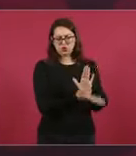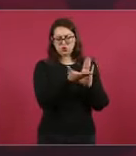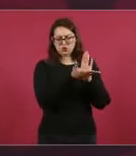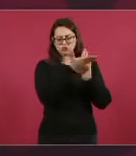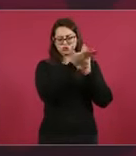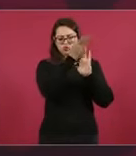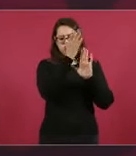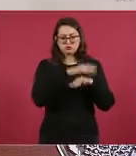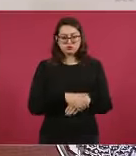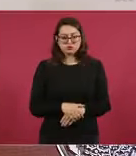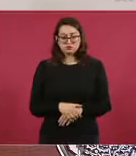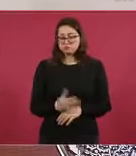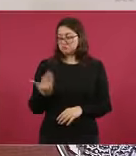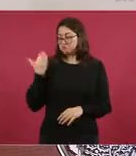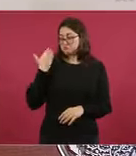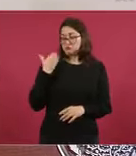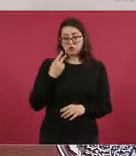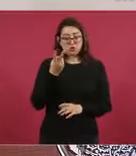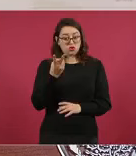¿Cuándo estuve? Hace dos meses.